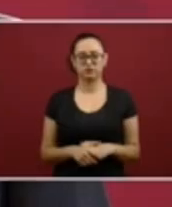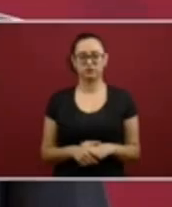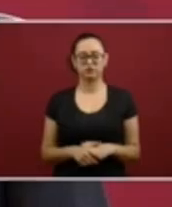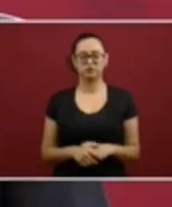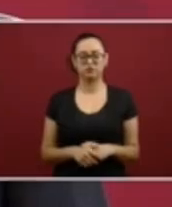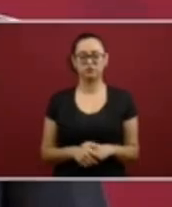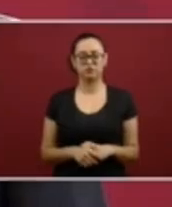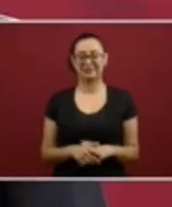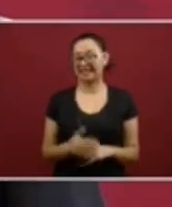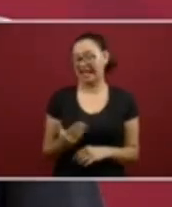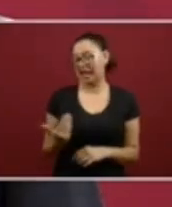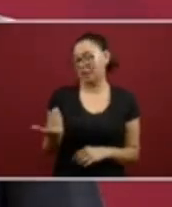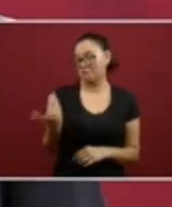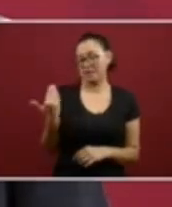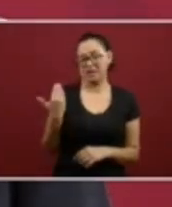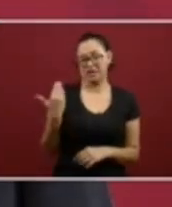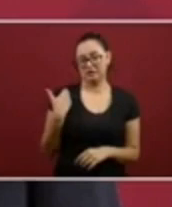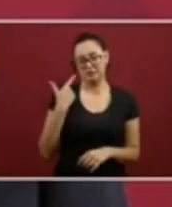identificaron recientemente,